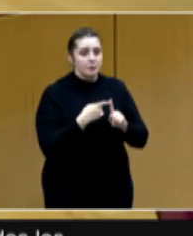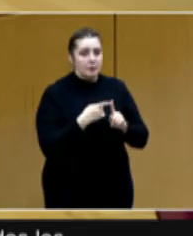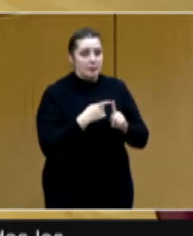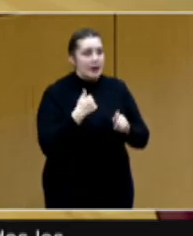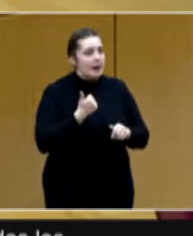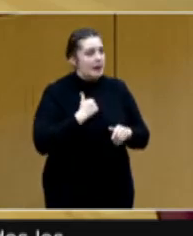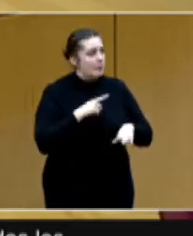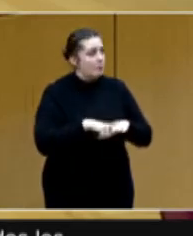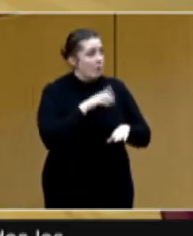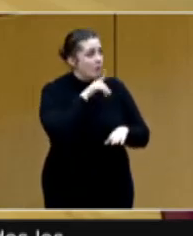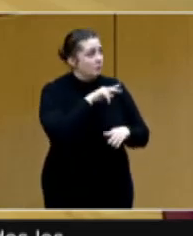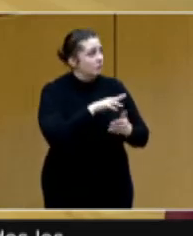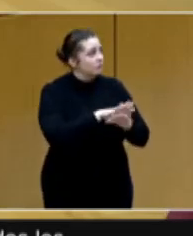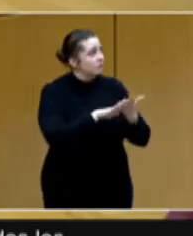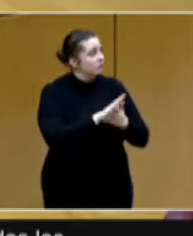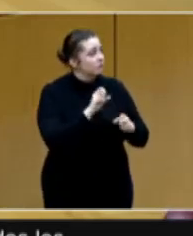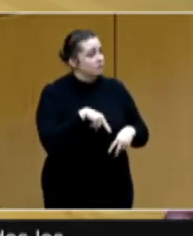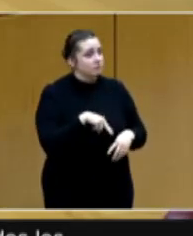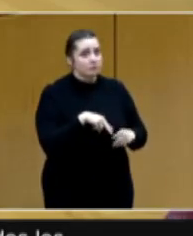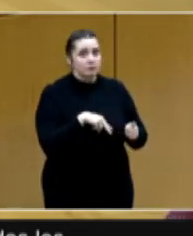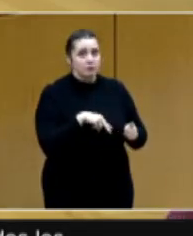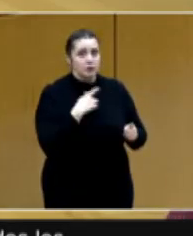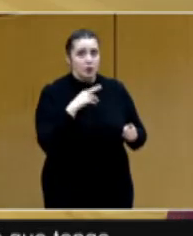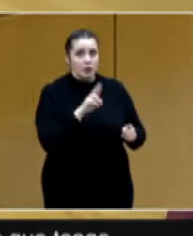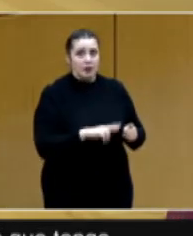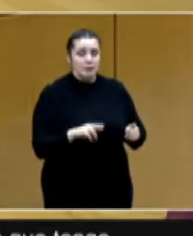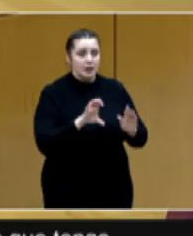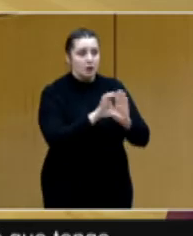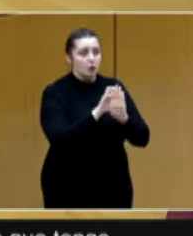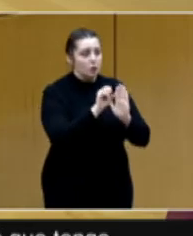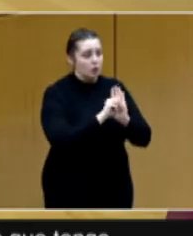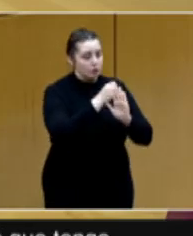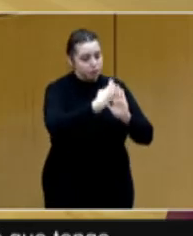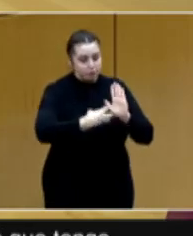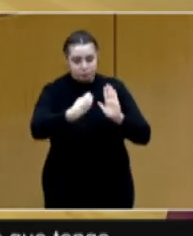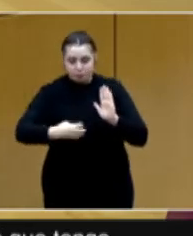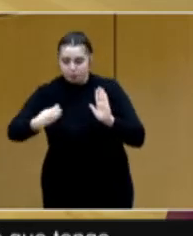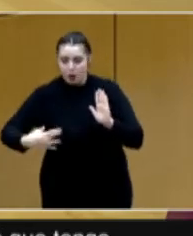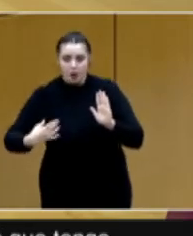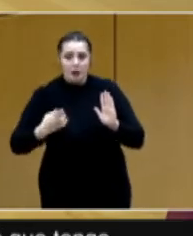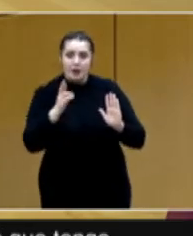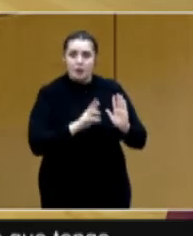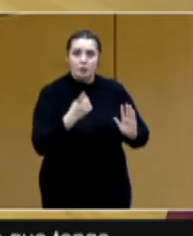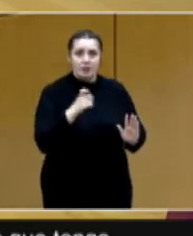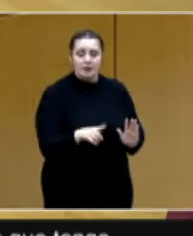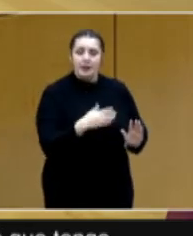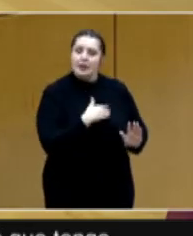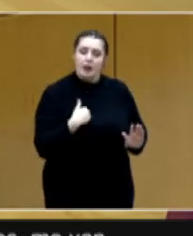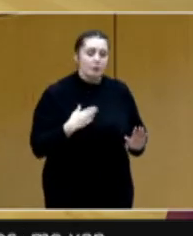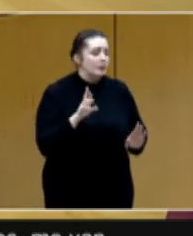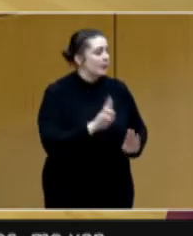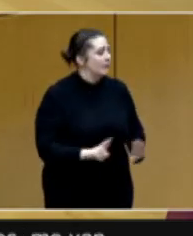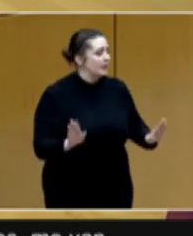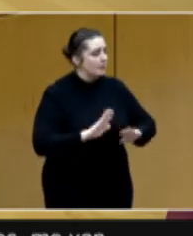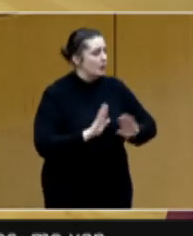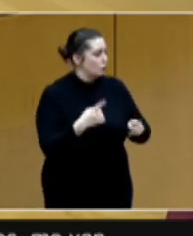pues me van a permitir ellos que no les repita el currículum que por supuesto que es público solo insistir en